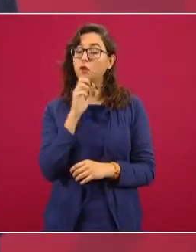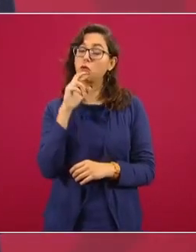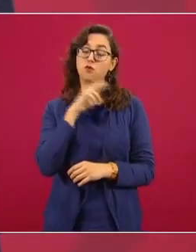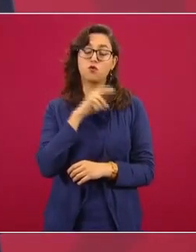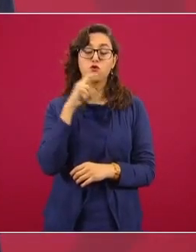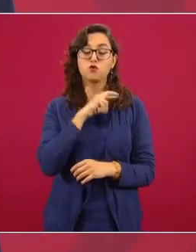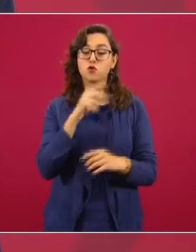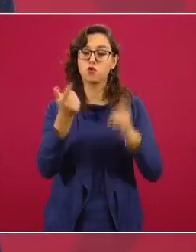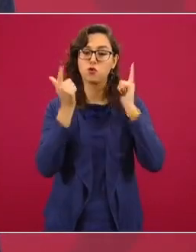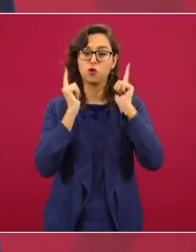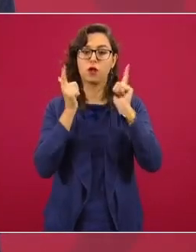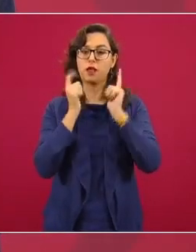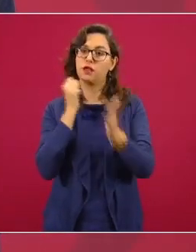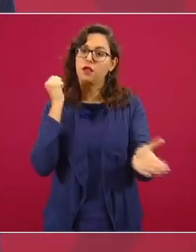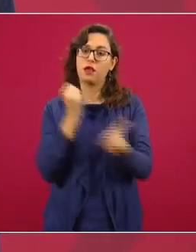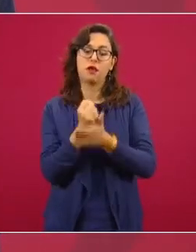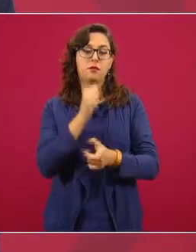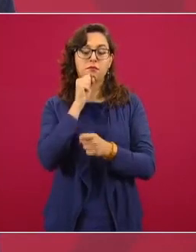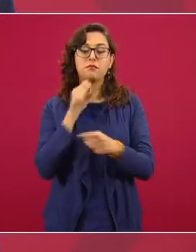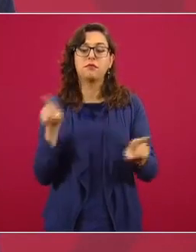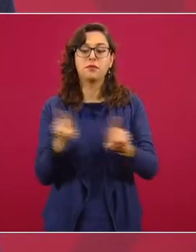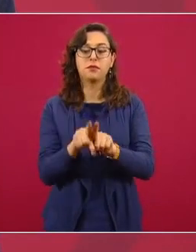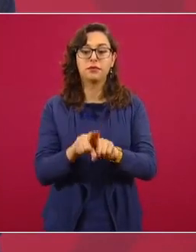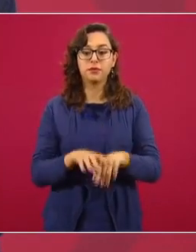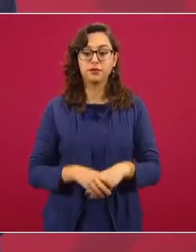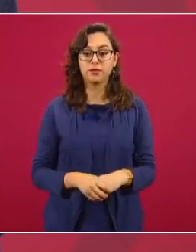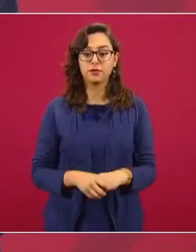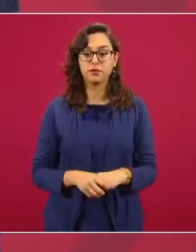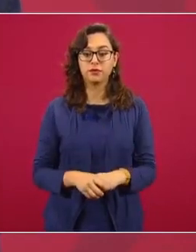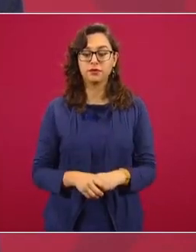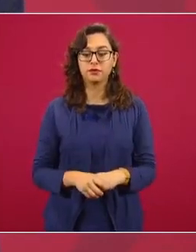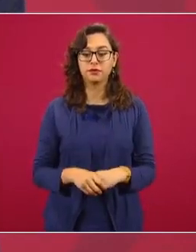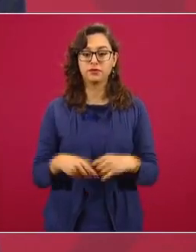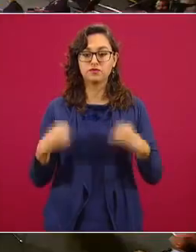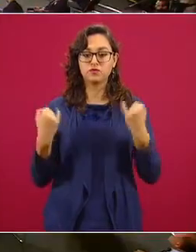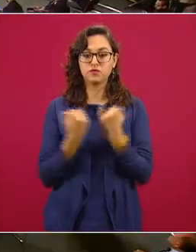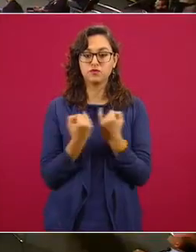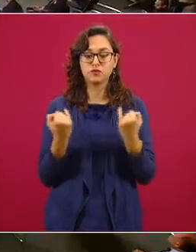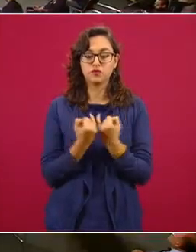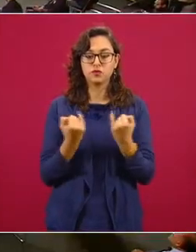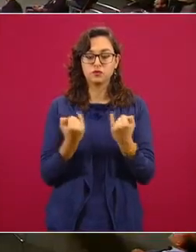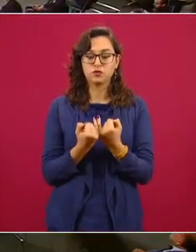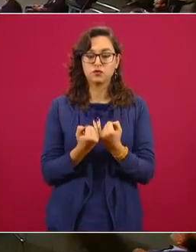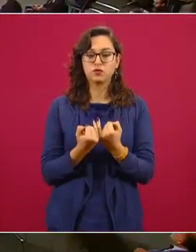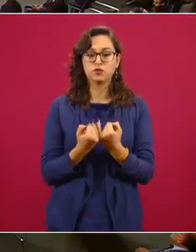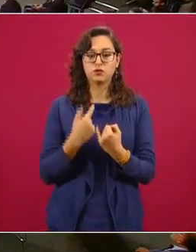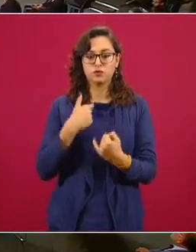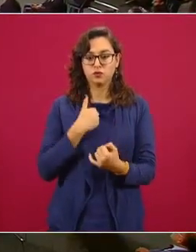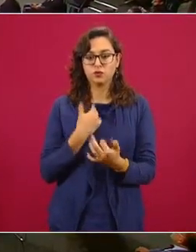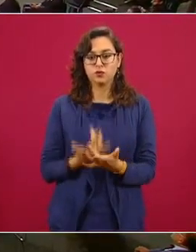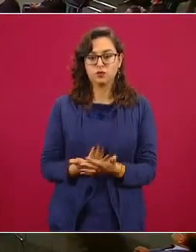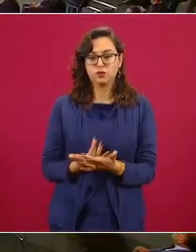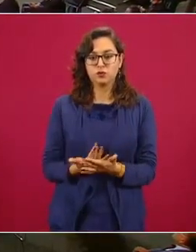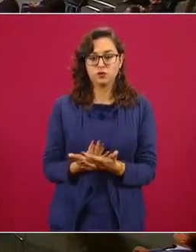pronto posible en la Cámara de Senadores. Lo mismo que estoy esperando,